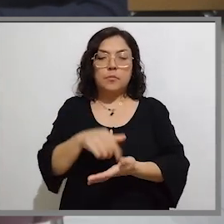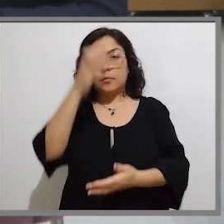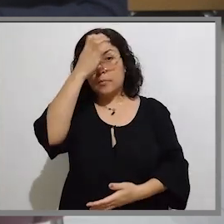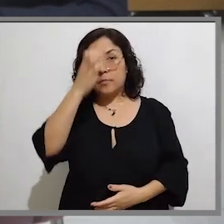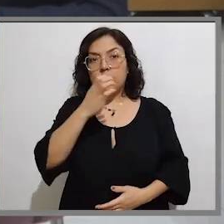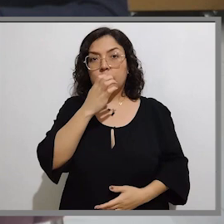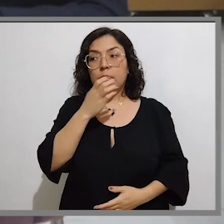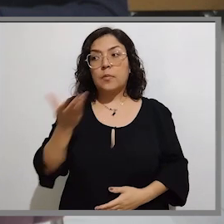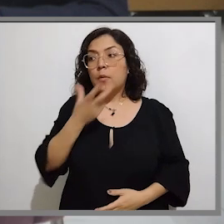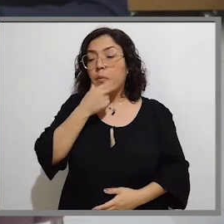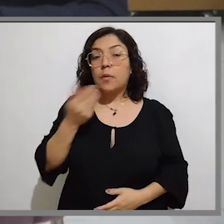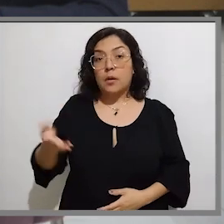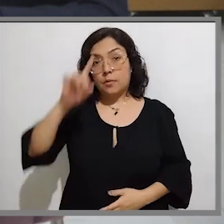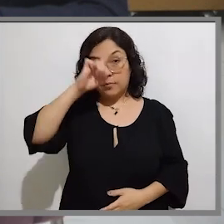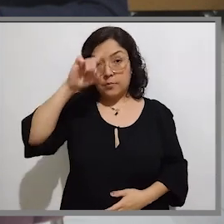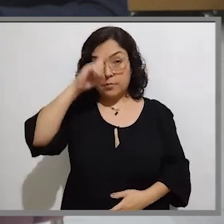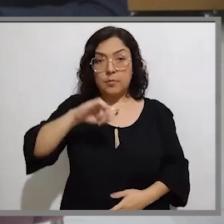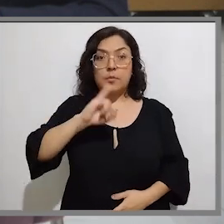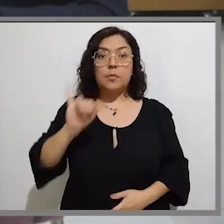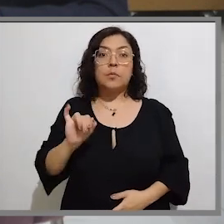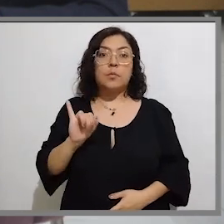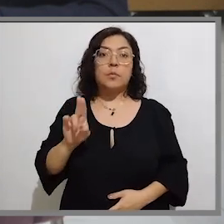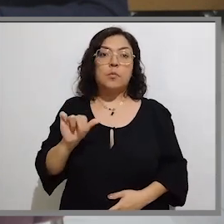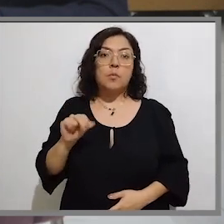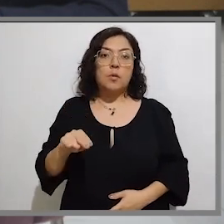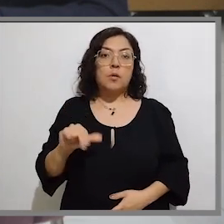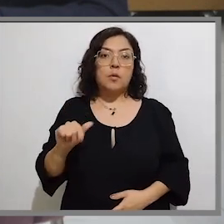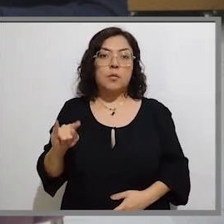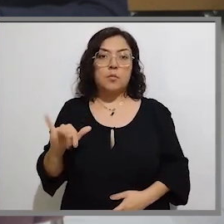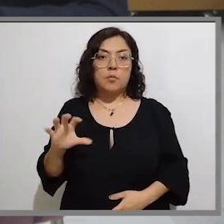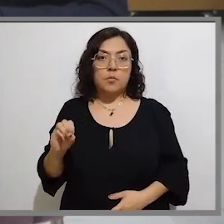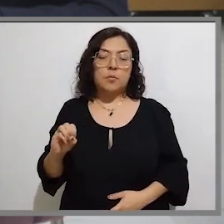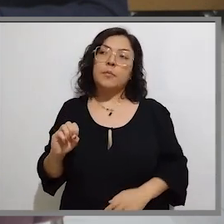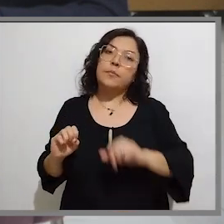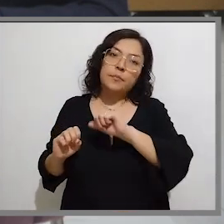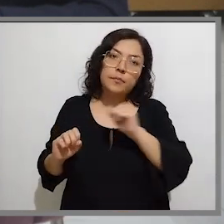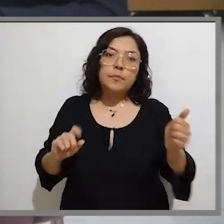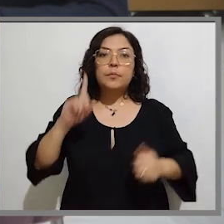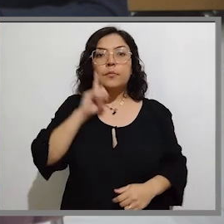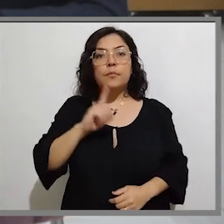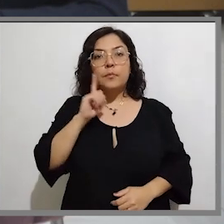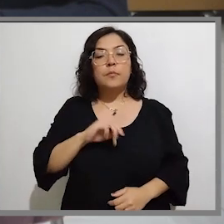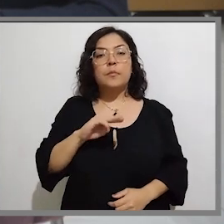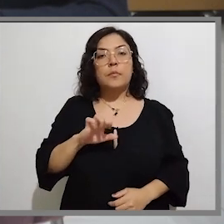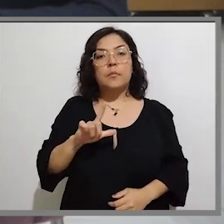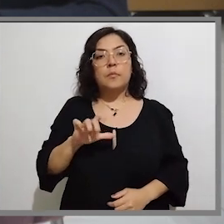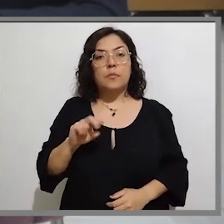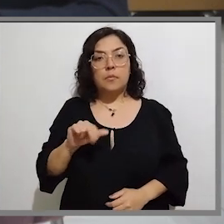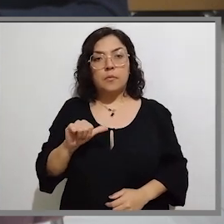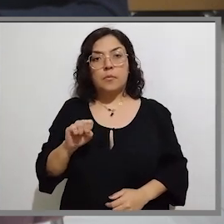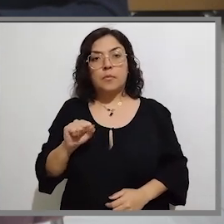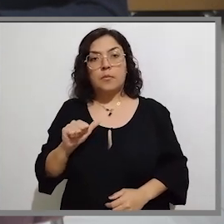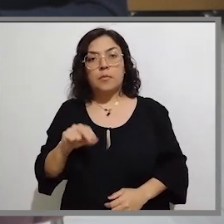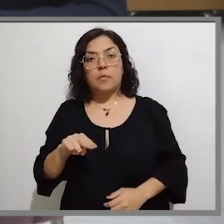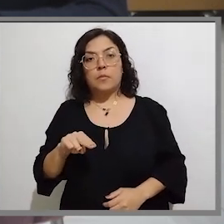Juan Antonio Silva Espinosa. Otra obra de la autora María Magdalena San Bautista, la participación de las políticas de las mujeres